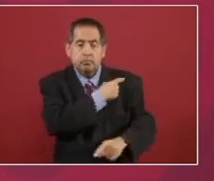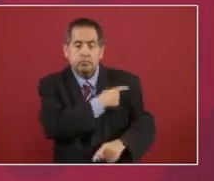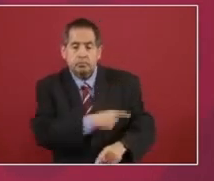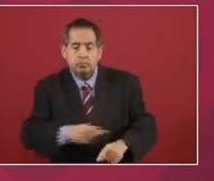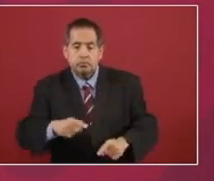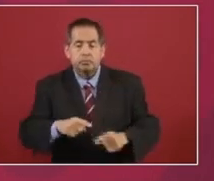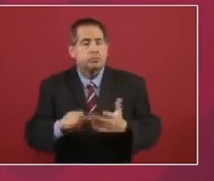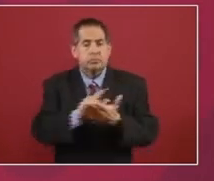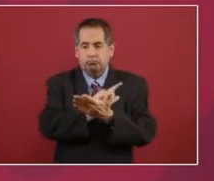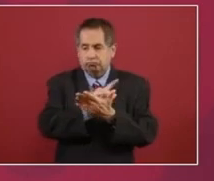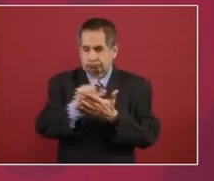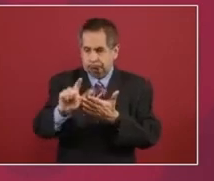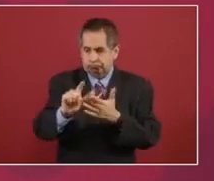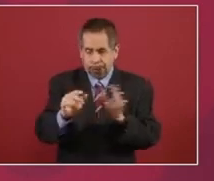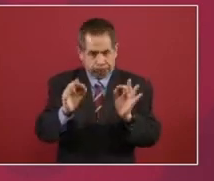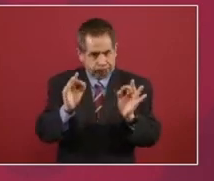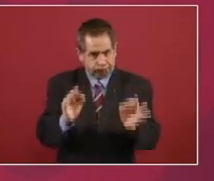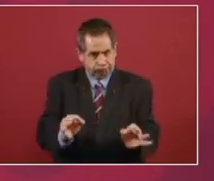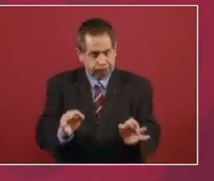trayectoria limpia.